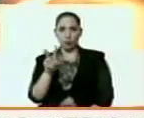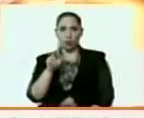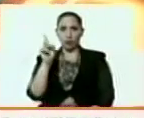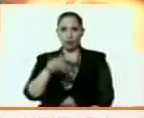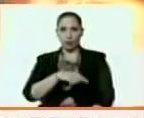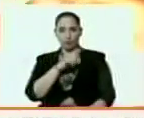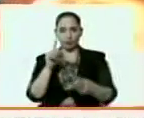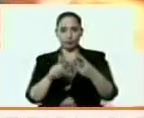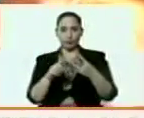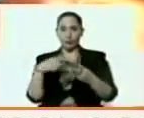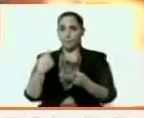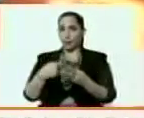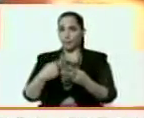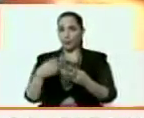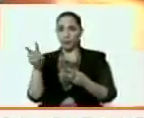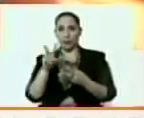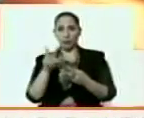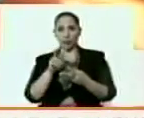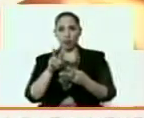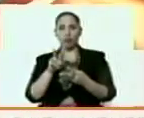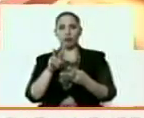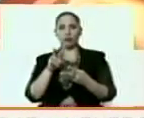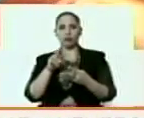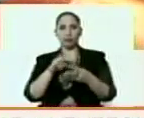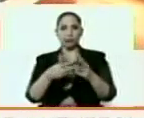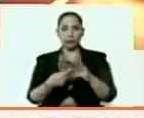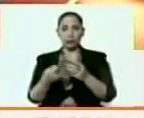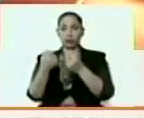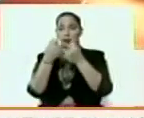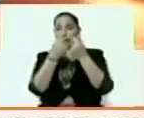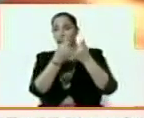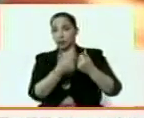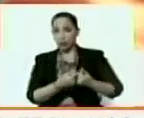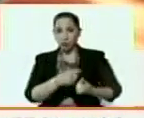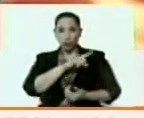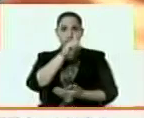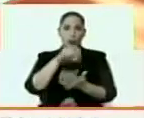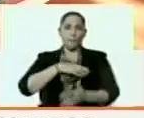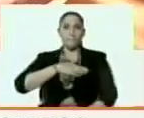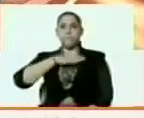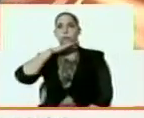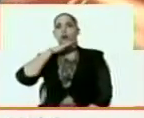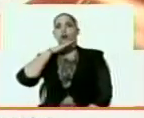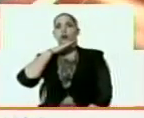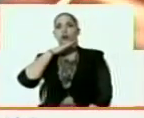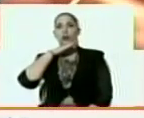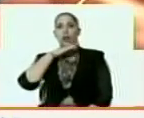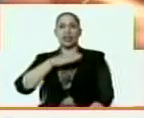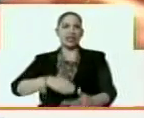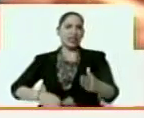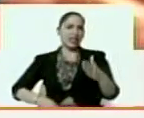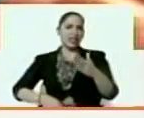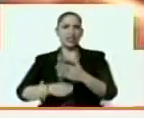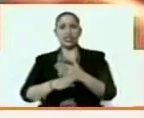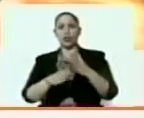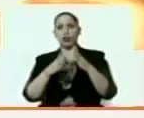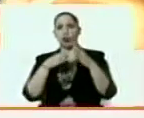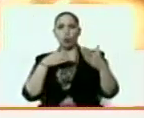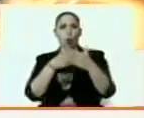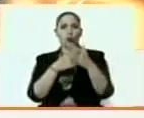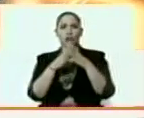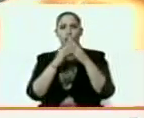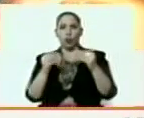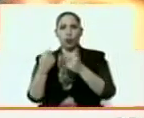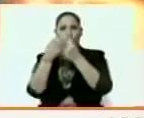está la deuda venezolana. Es decir, es las irse, cuentas de la República. Las cuentas exterior. De la República es irse contra todos los activos y recursos que